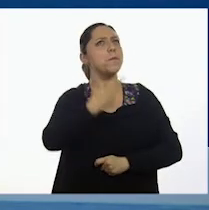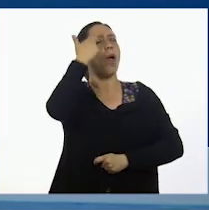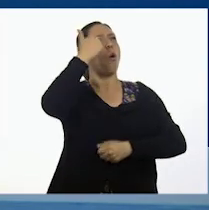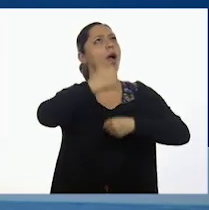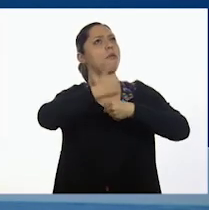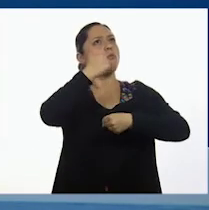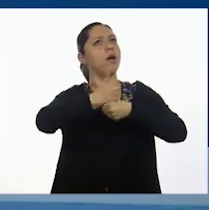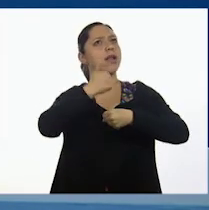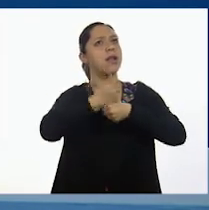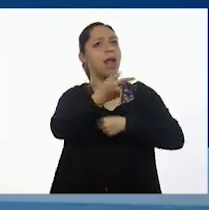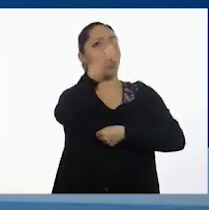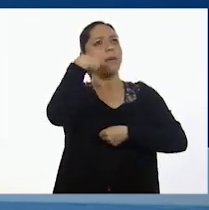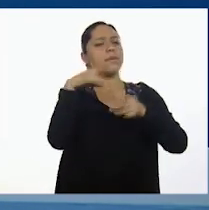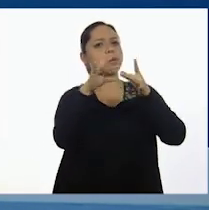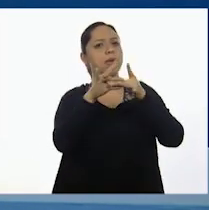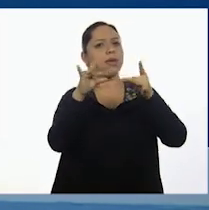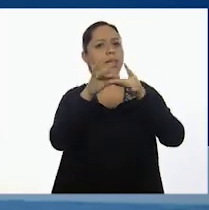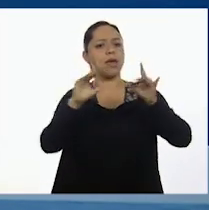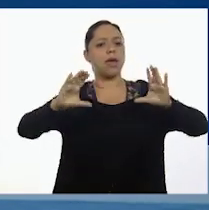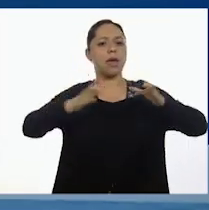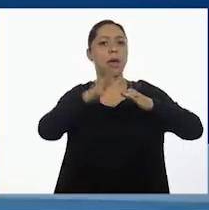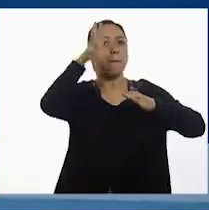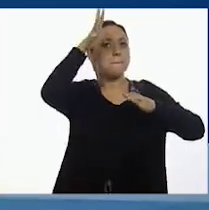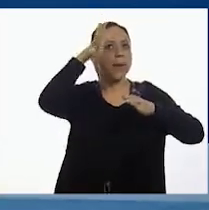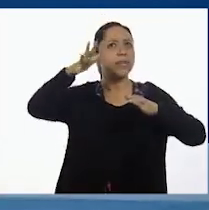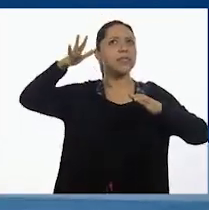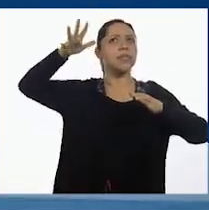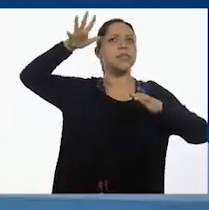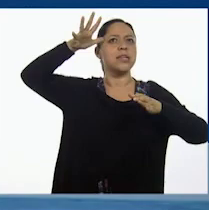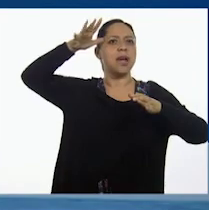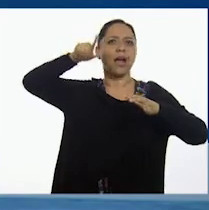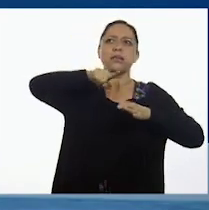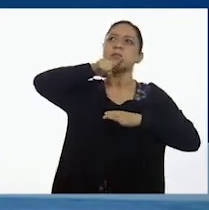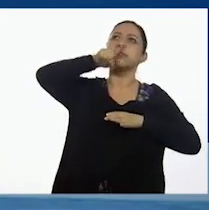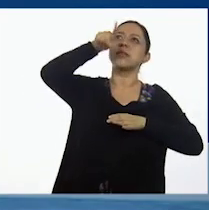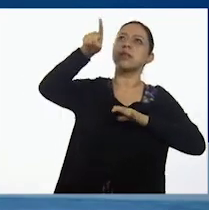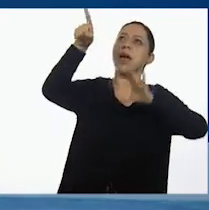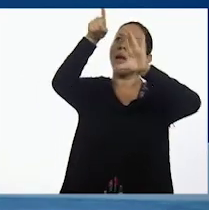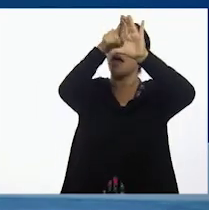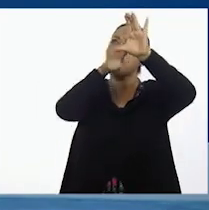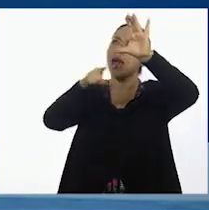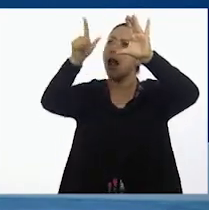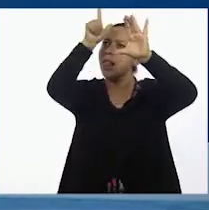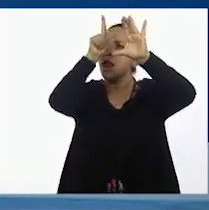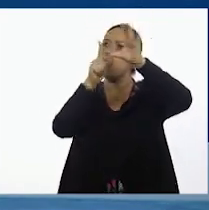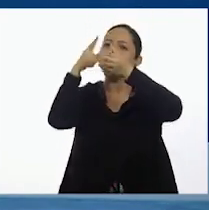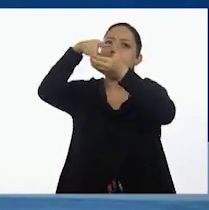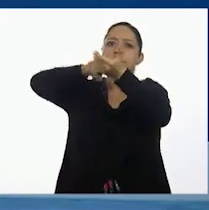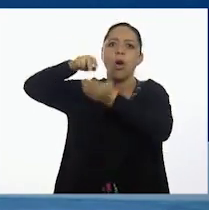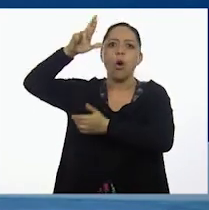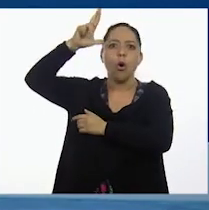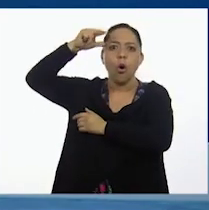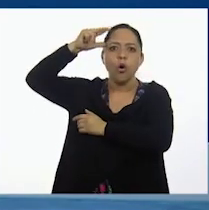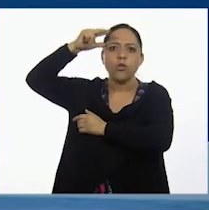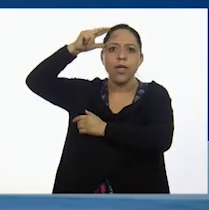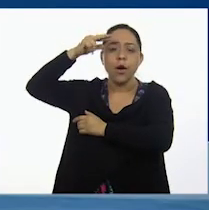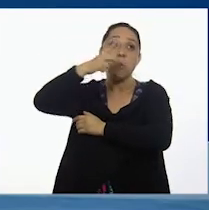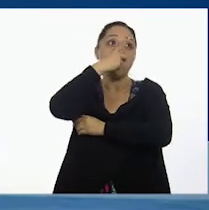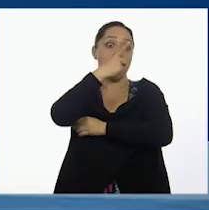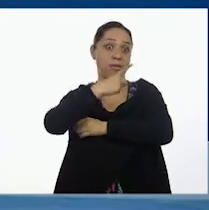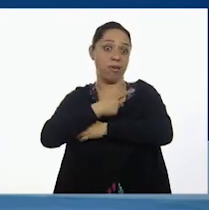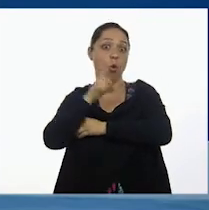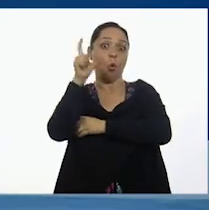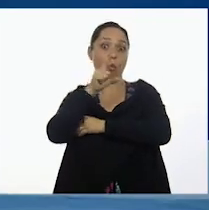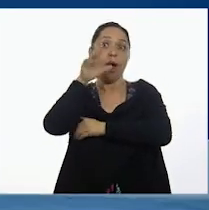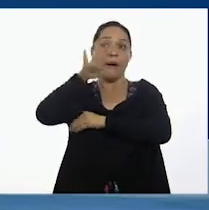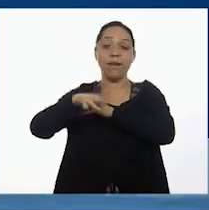de los mexicas. La del conejo en la luna, ya me acordé. Me dijo que cuando vea que hay luna llena,